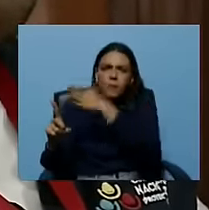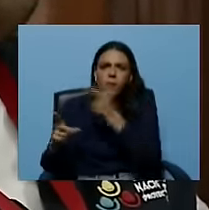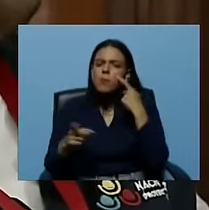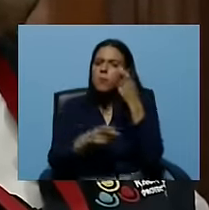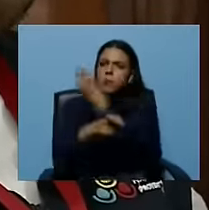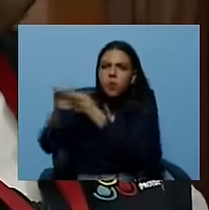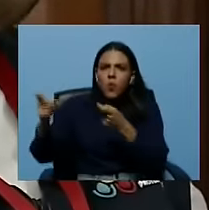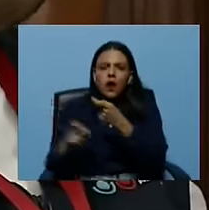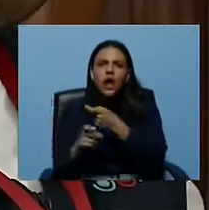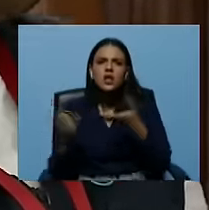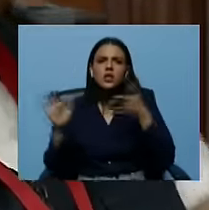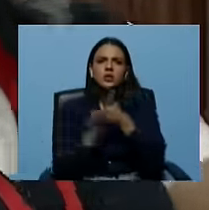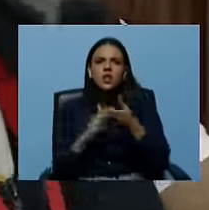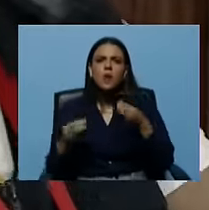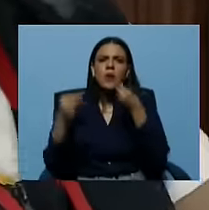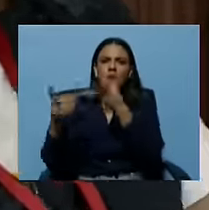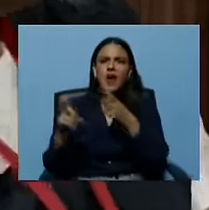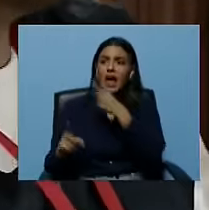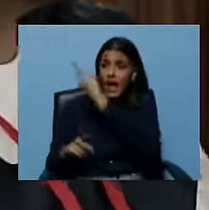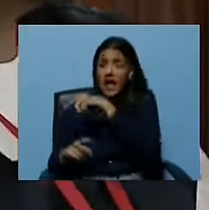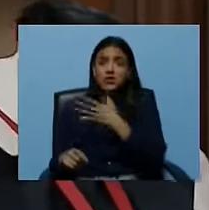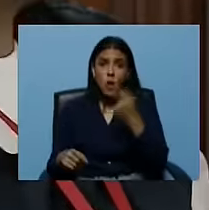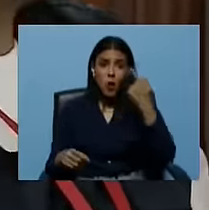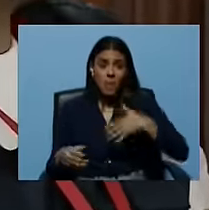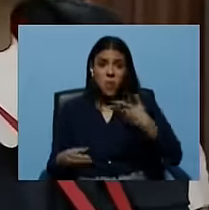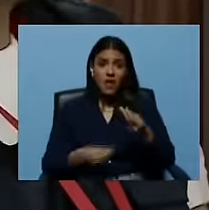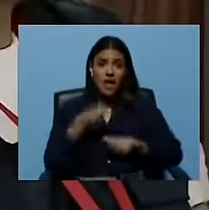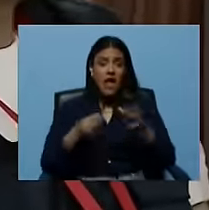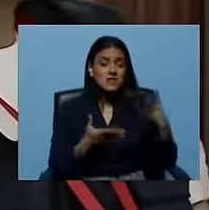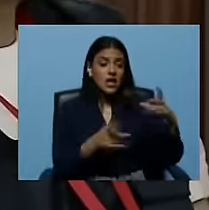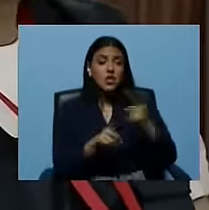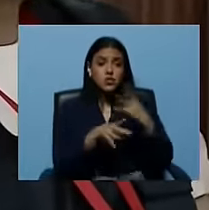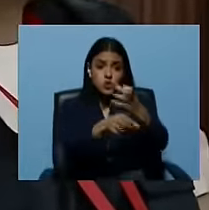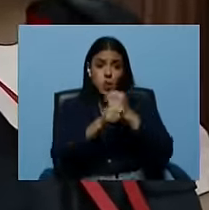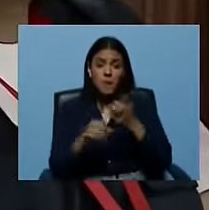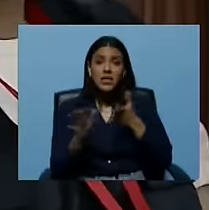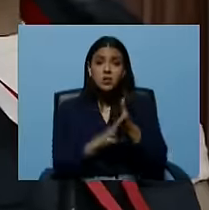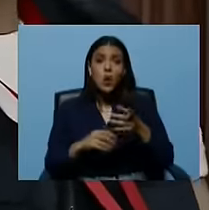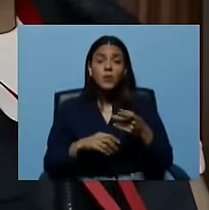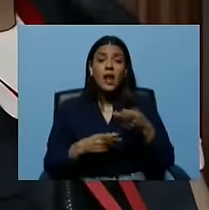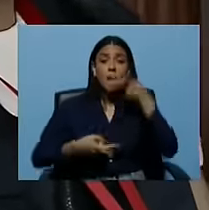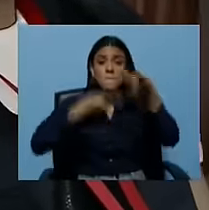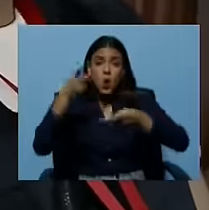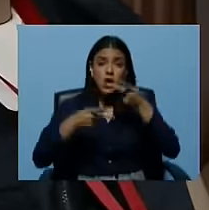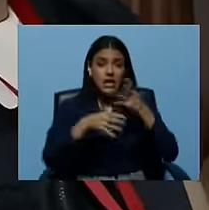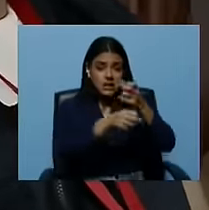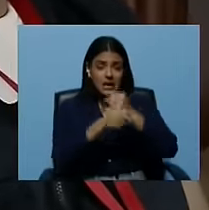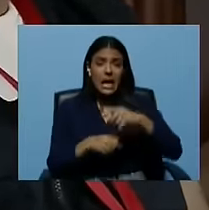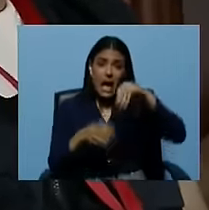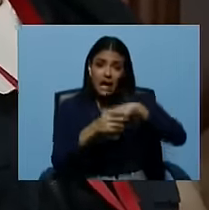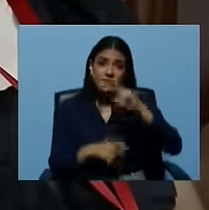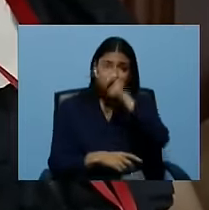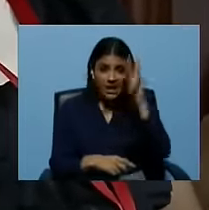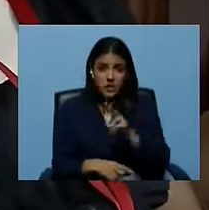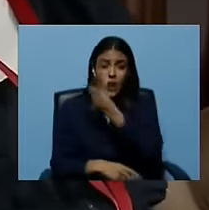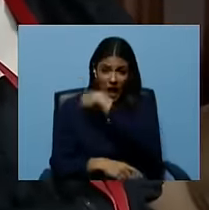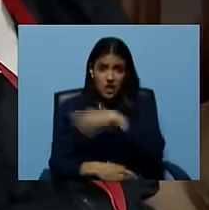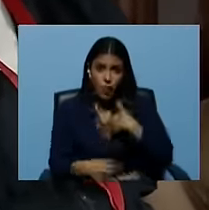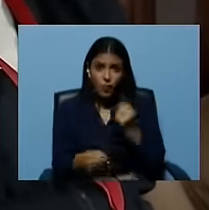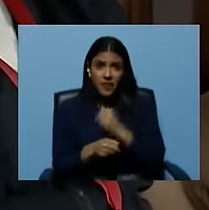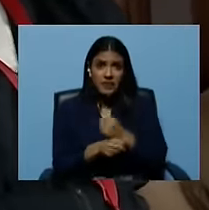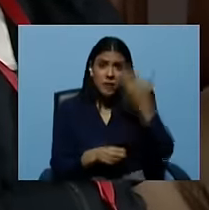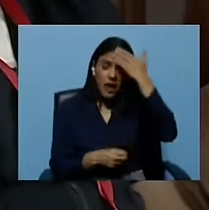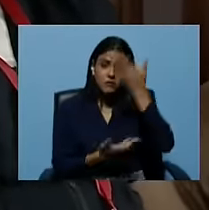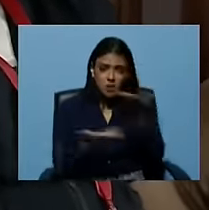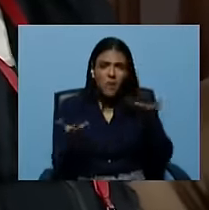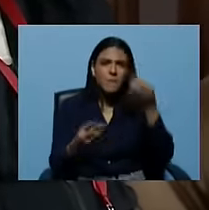¿Están ellos capacitados para tomar el poder político en Venezuela? ¿Está capacitada esa derecha para gobernar Venezuela? Seamos